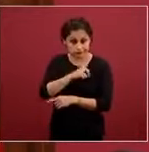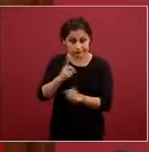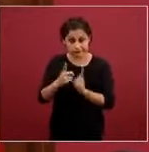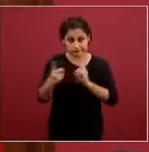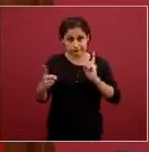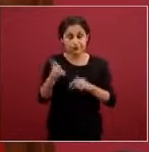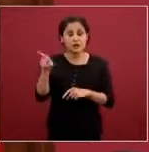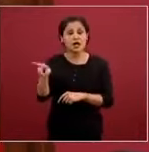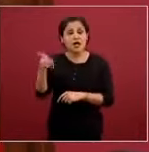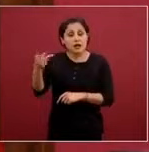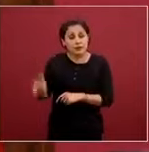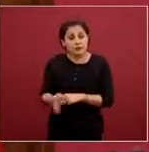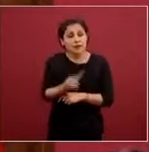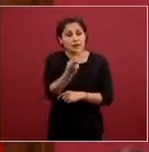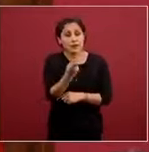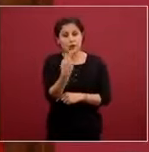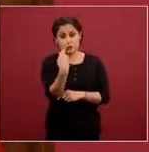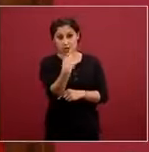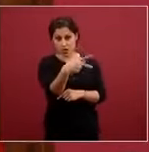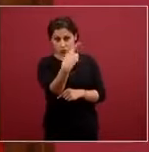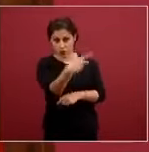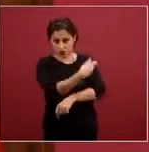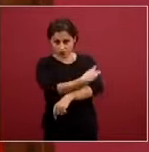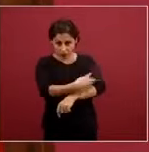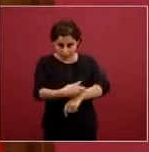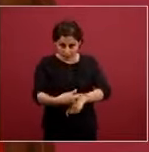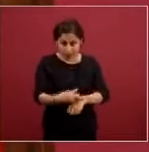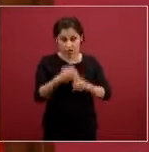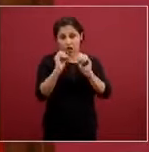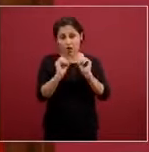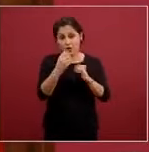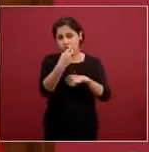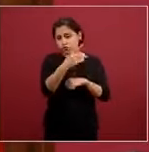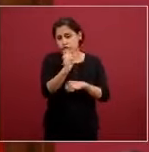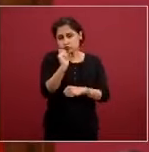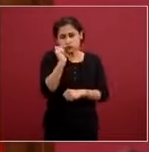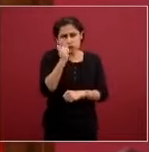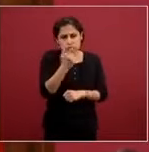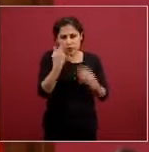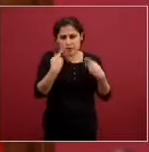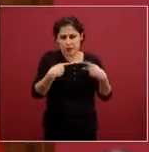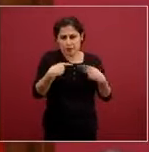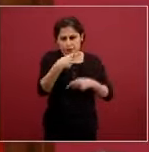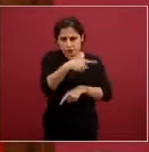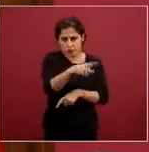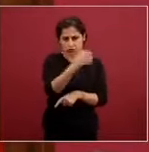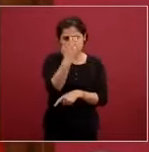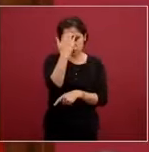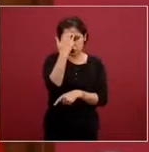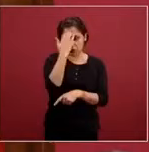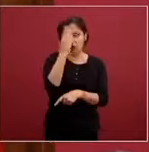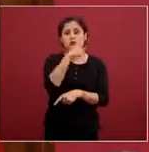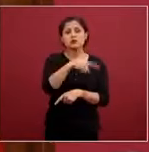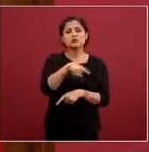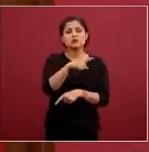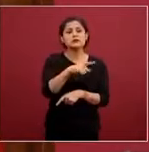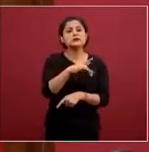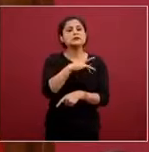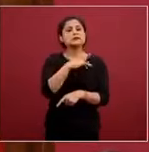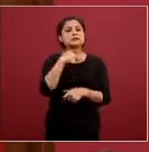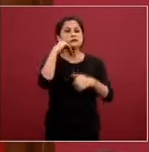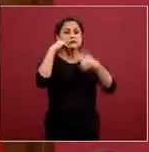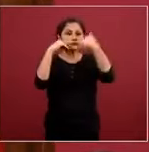persona usuaria o alguien de su familia tiene o no tiene sintomatología, pregunta un poco de la sintomatología y los va llegando en